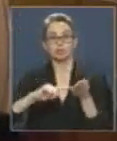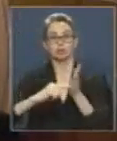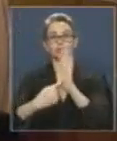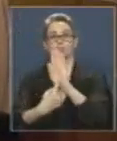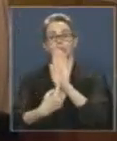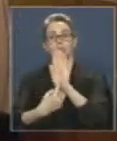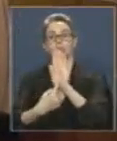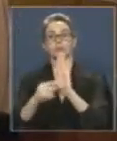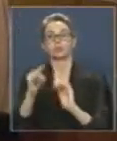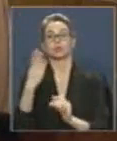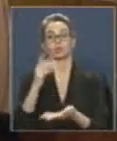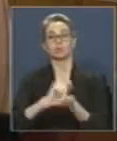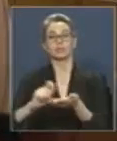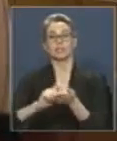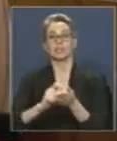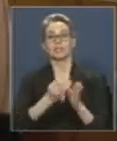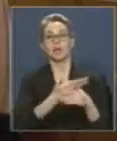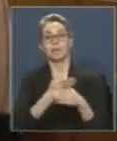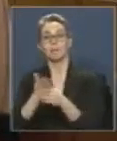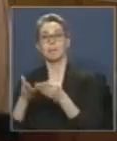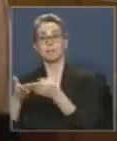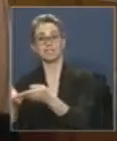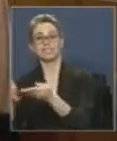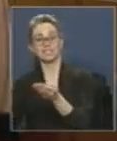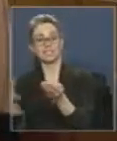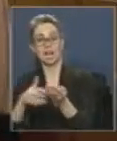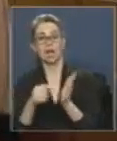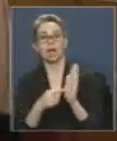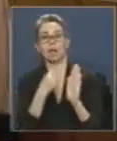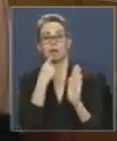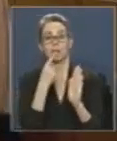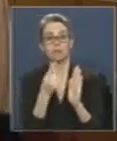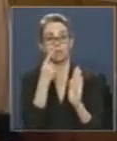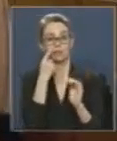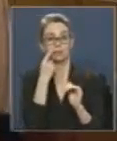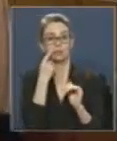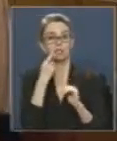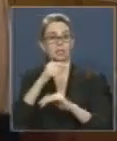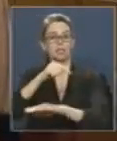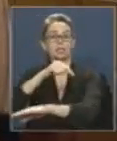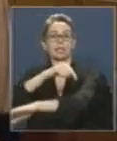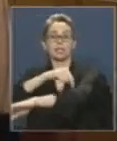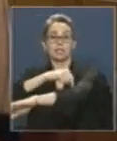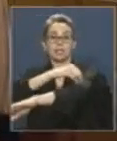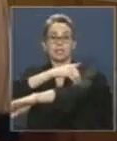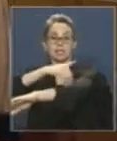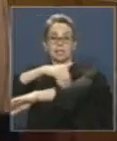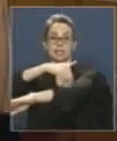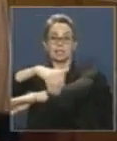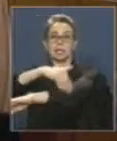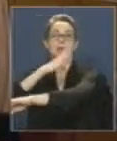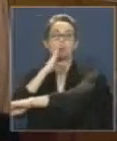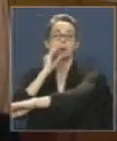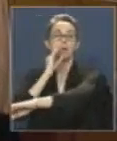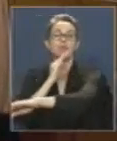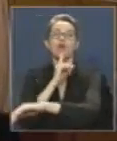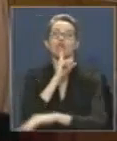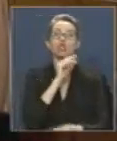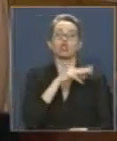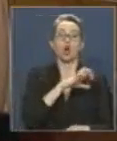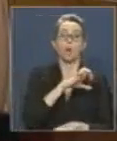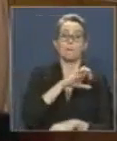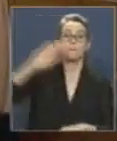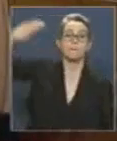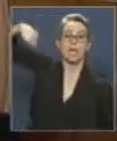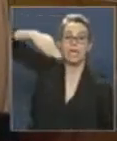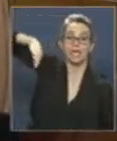emitida por la Subsecretaría de Pesca, donde se indica la desafectación del borde costero en la región del Biobío desde Tomé al Sur. ¿Para